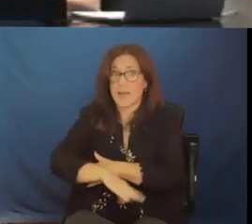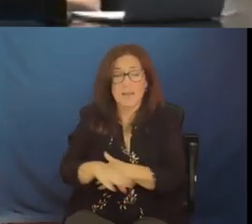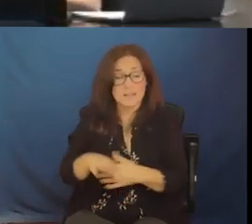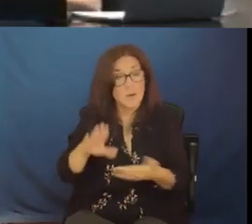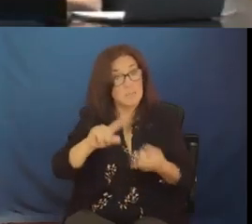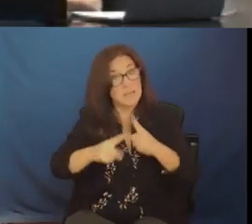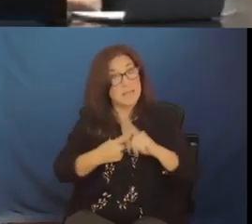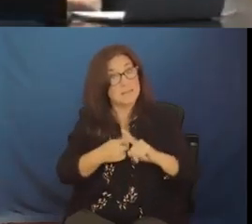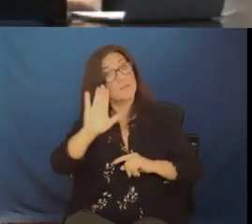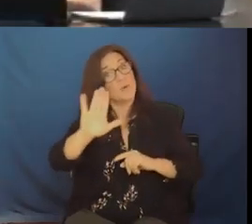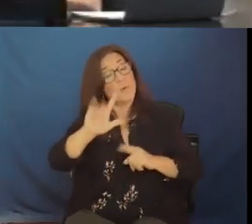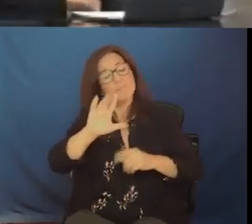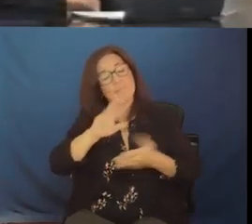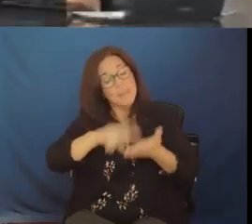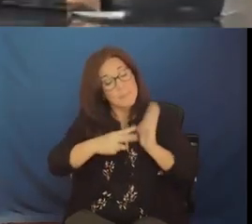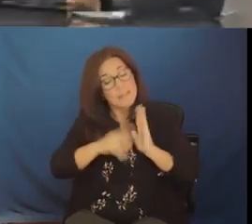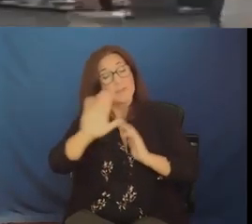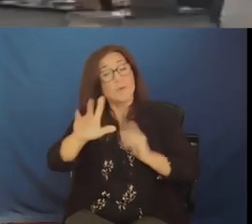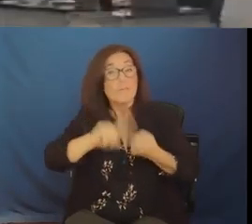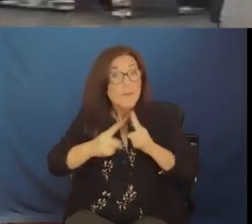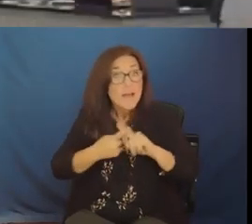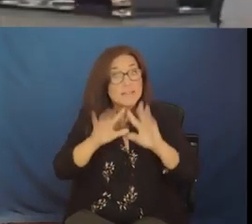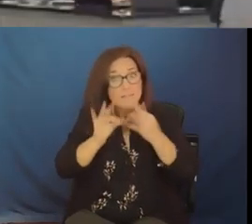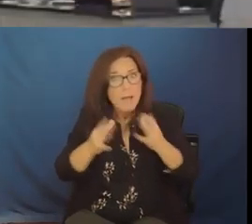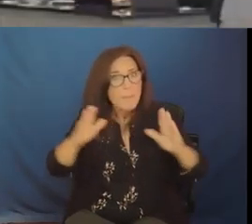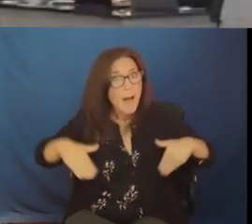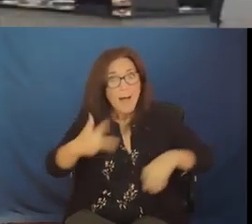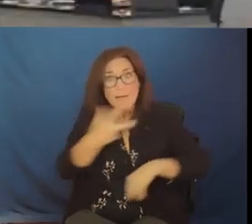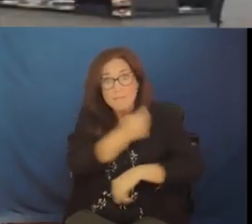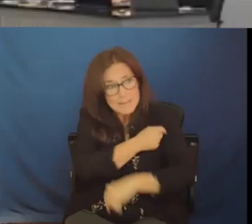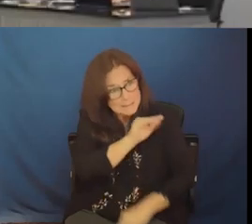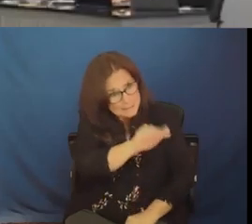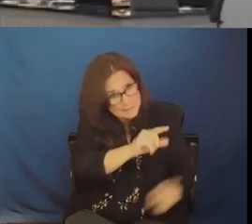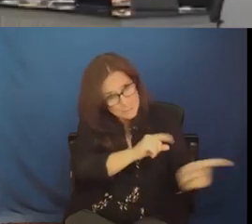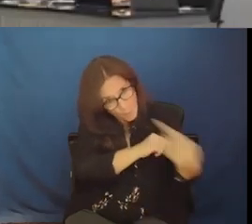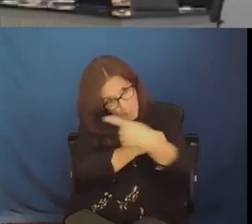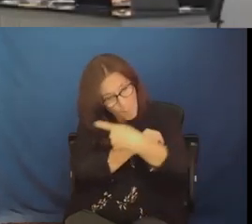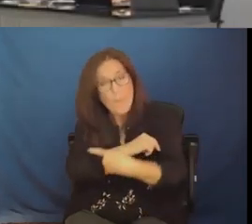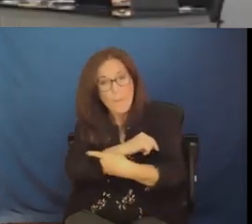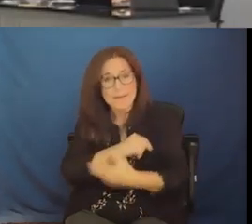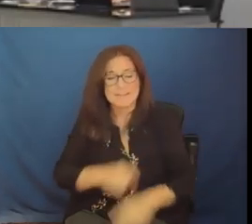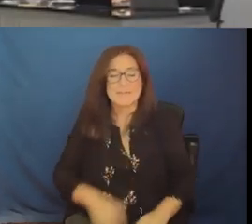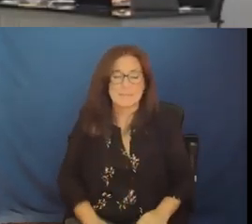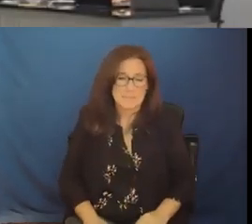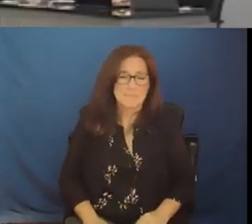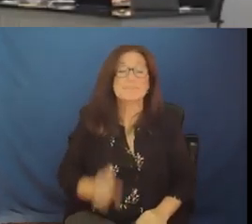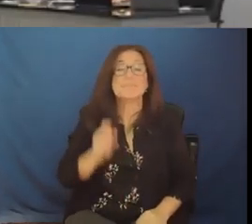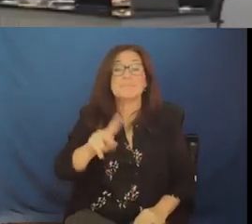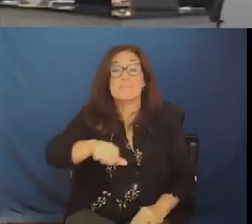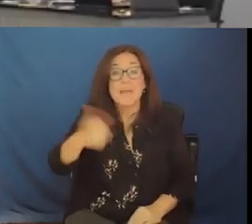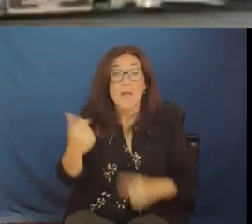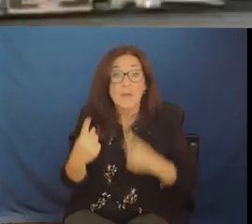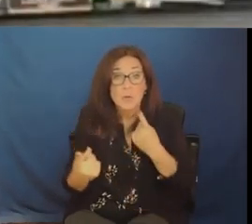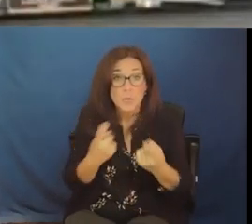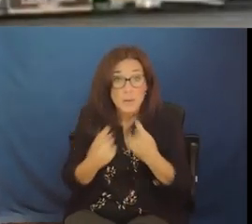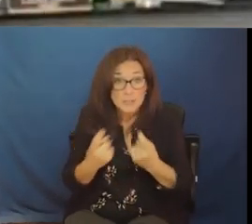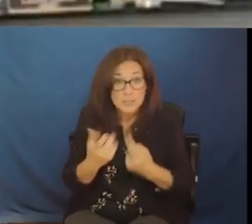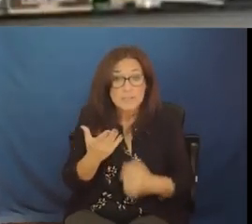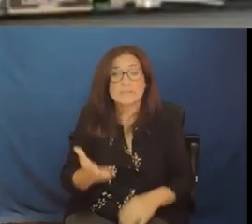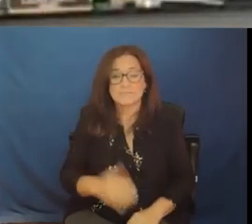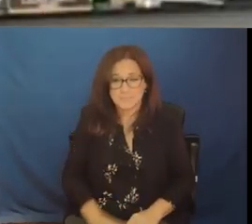saber miembros del consejo tienen algún otro comentario señora caps si dos preguntas